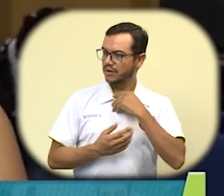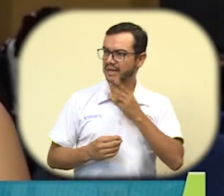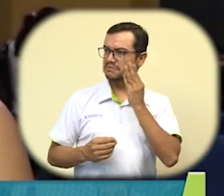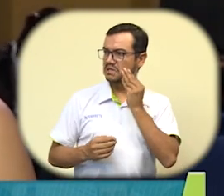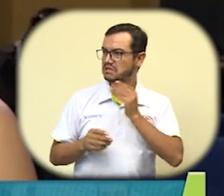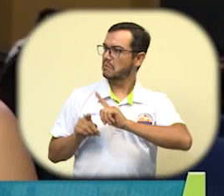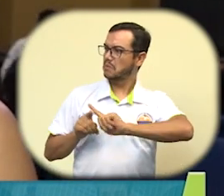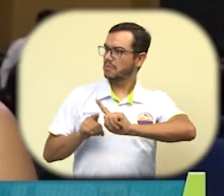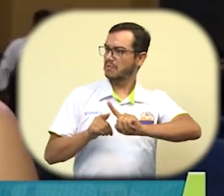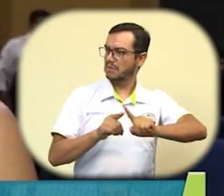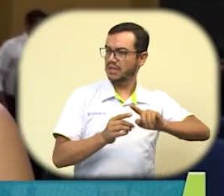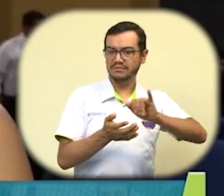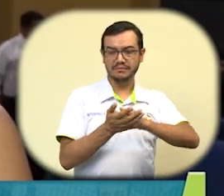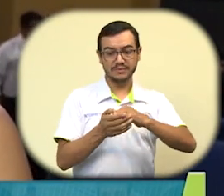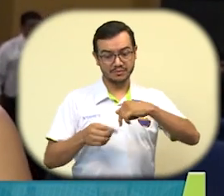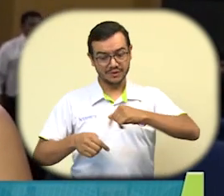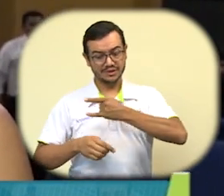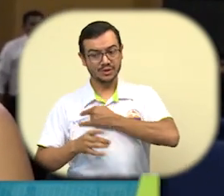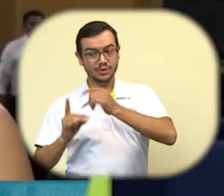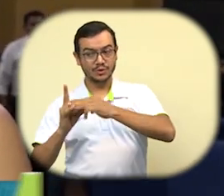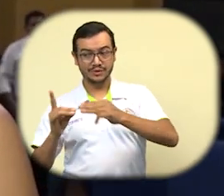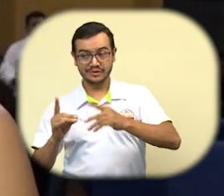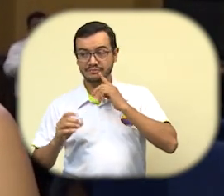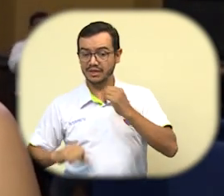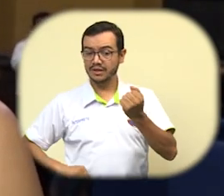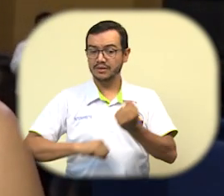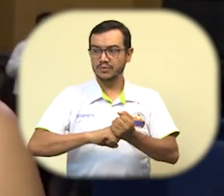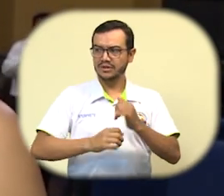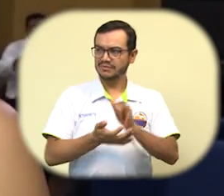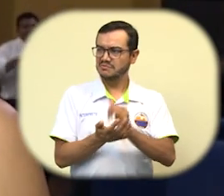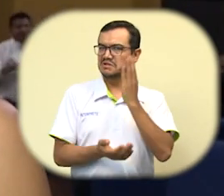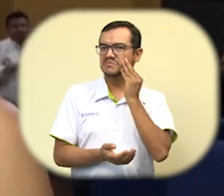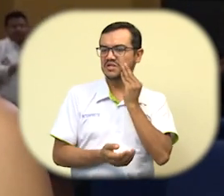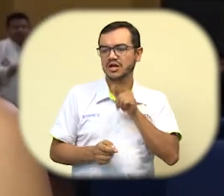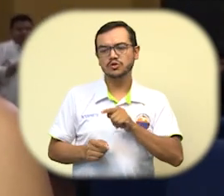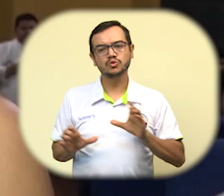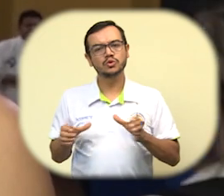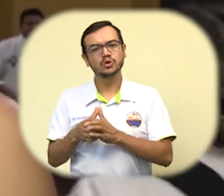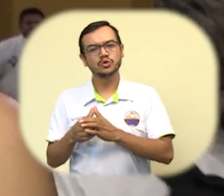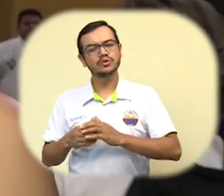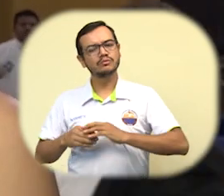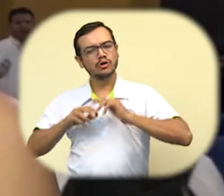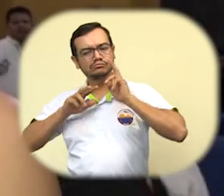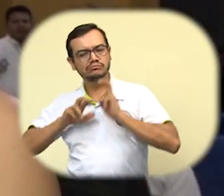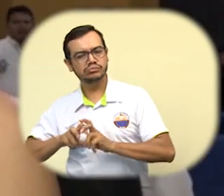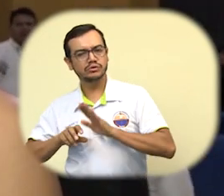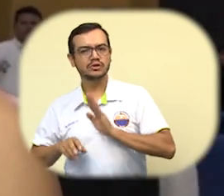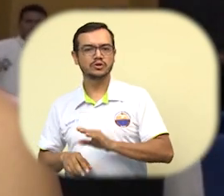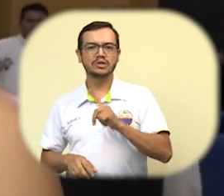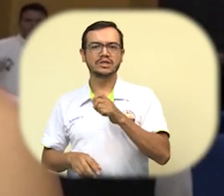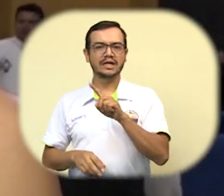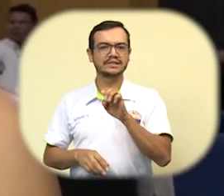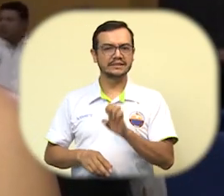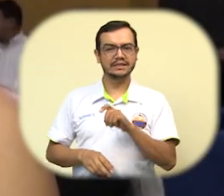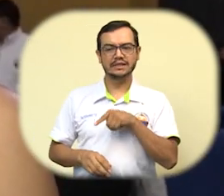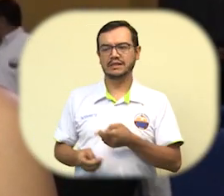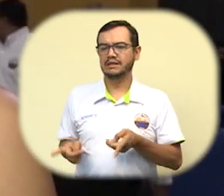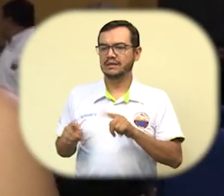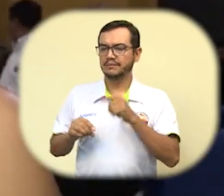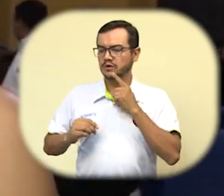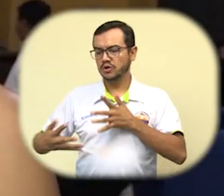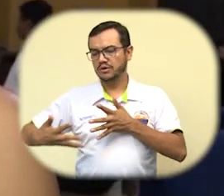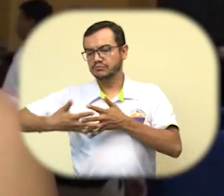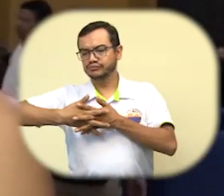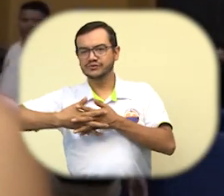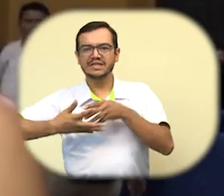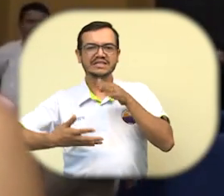técnica de varias entidades de nuestra querida Unimagdalena, la experticia del grupo de investigación GACE a través de sus investigadores, la experticia